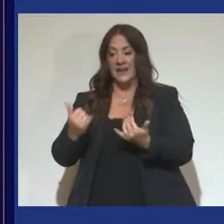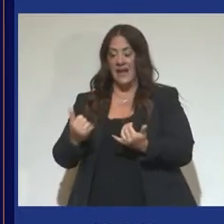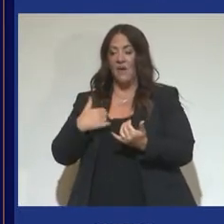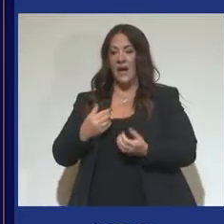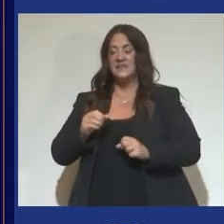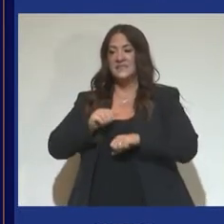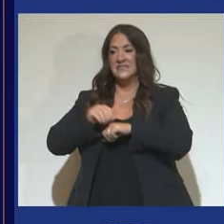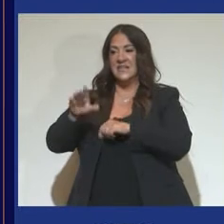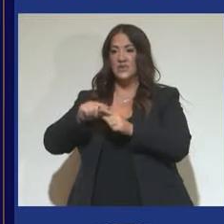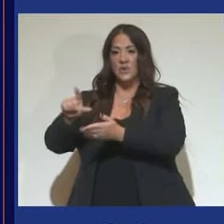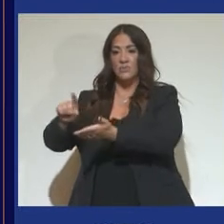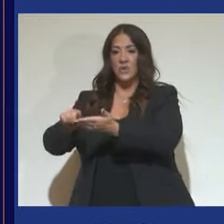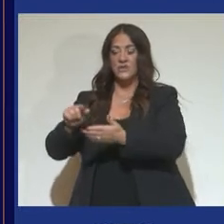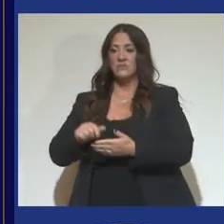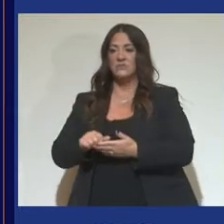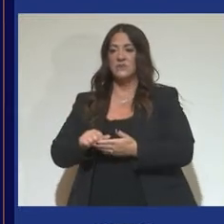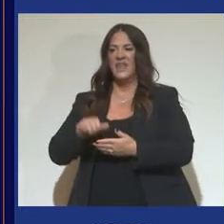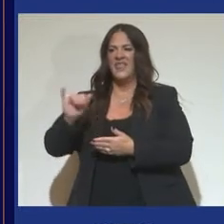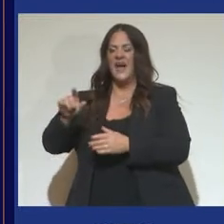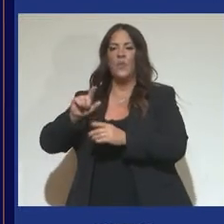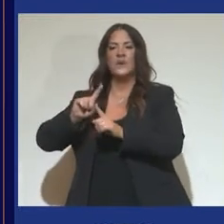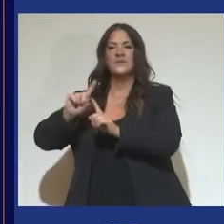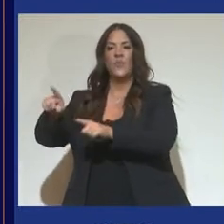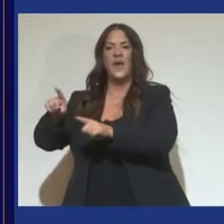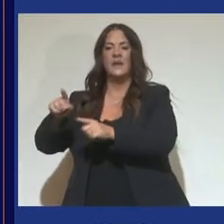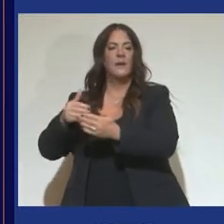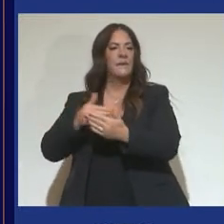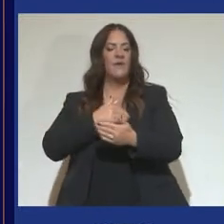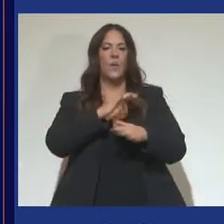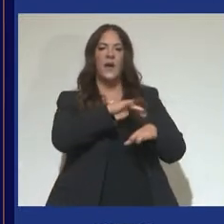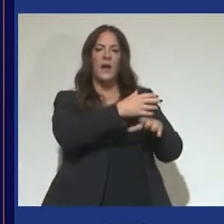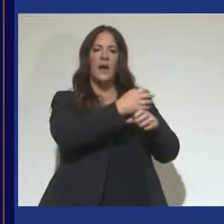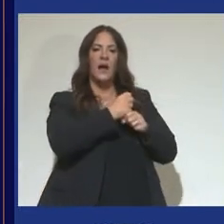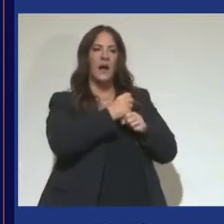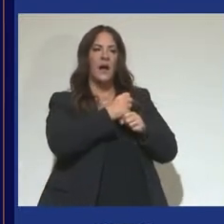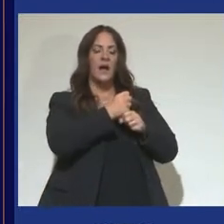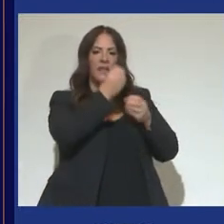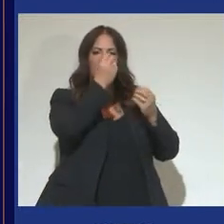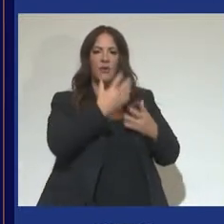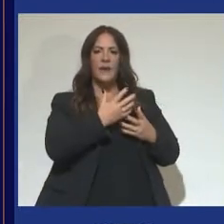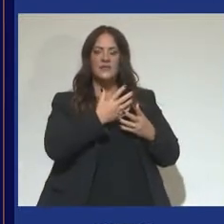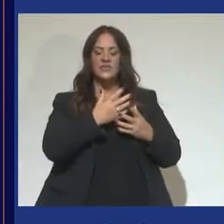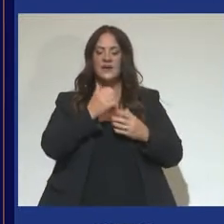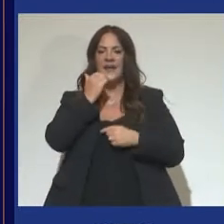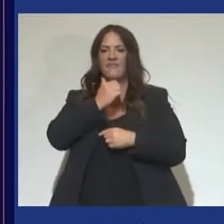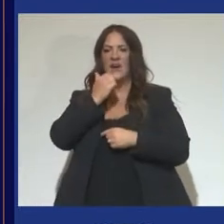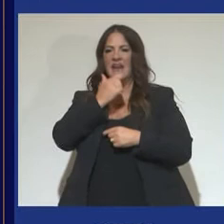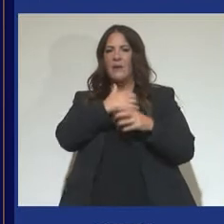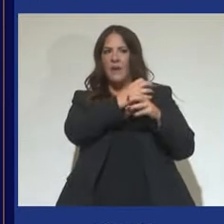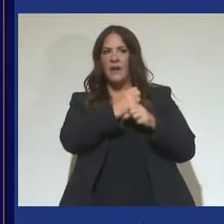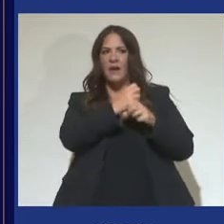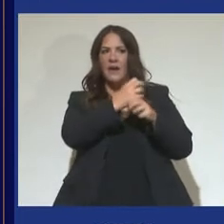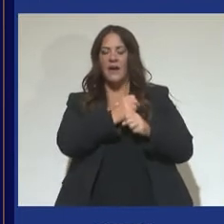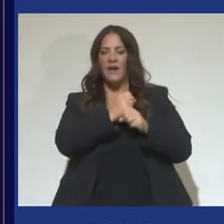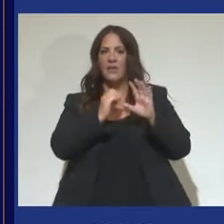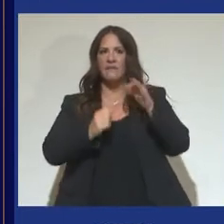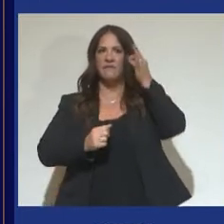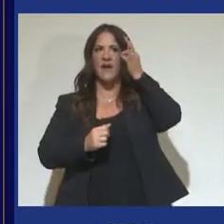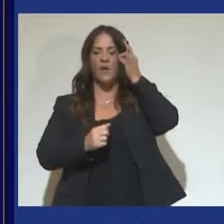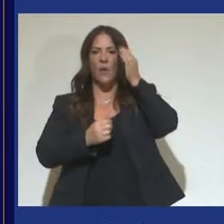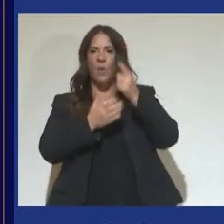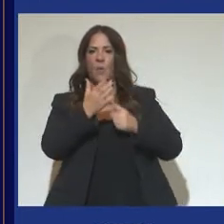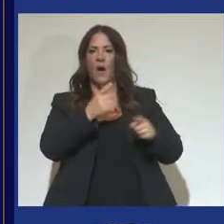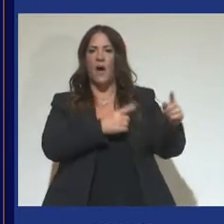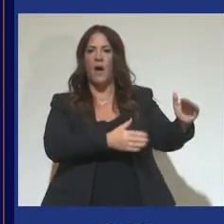está en la imprenta y eso se hizo antes de que tuviéramos los detalles que están llegando cada día literalmente del